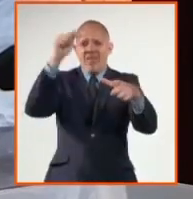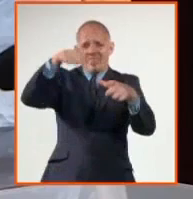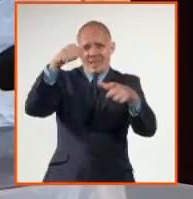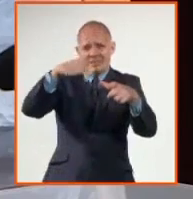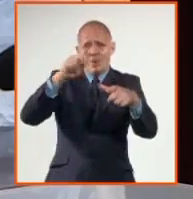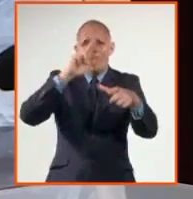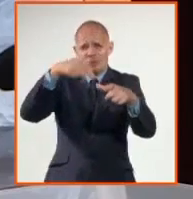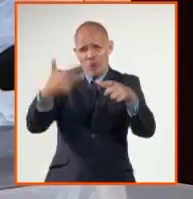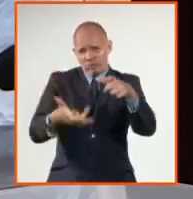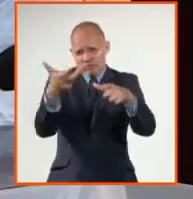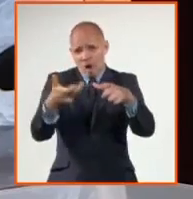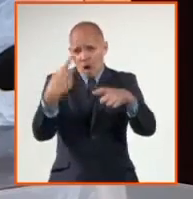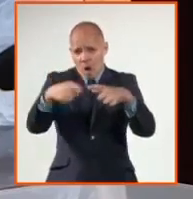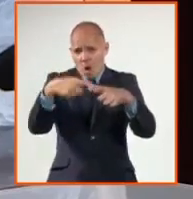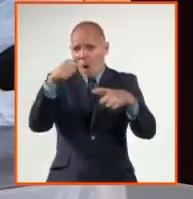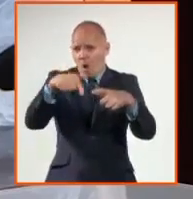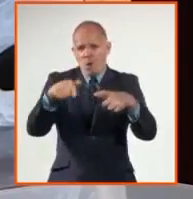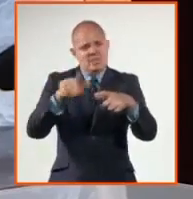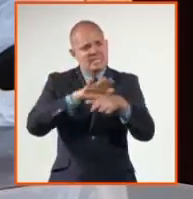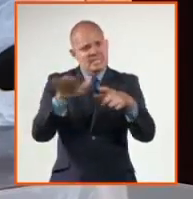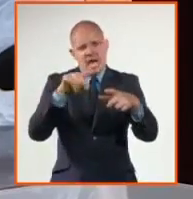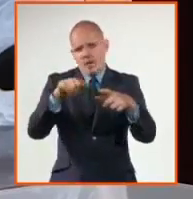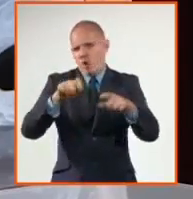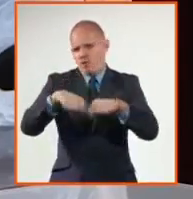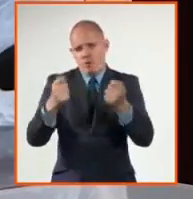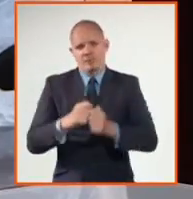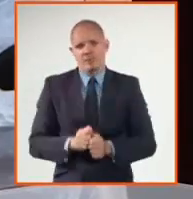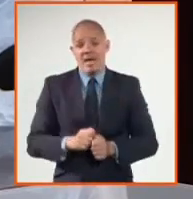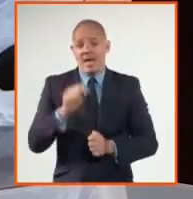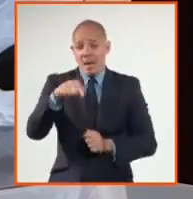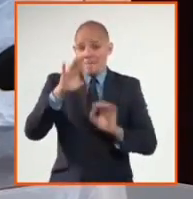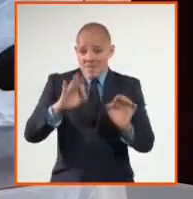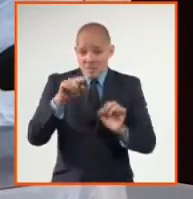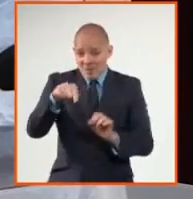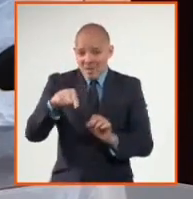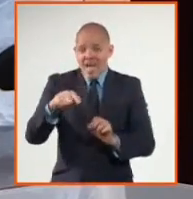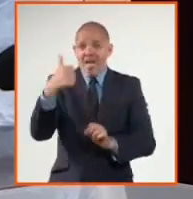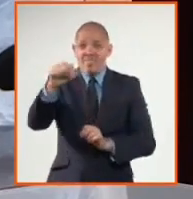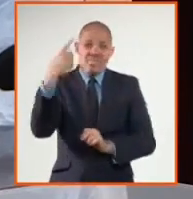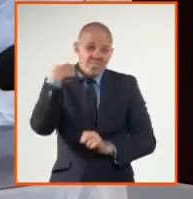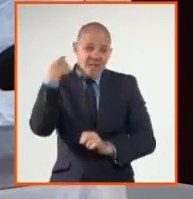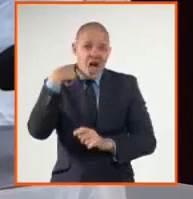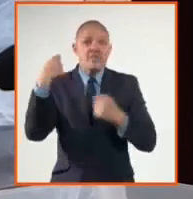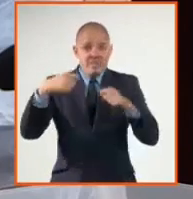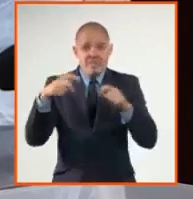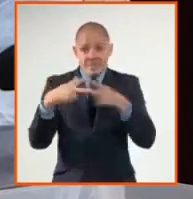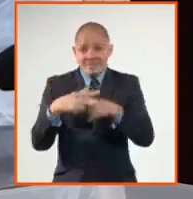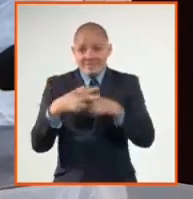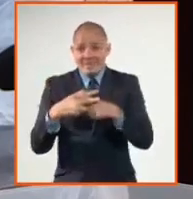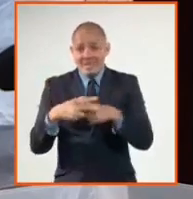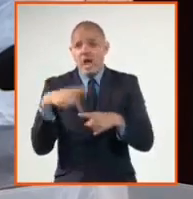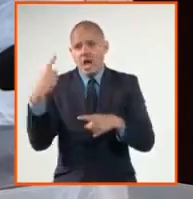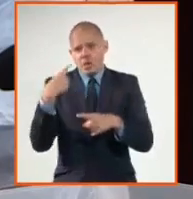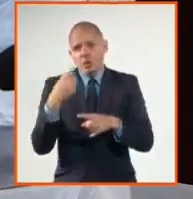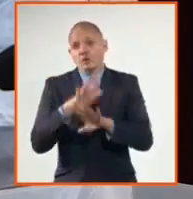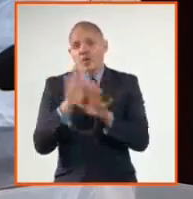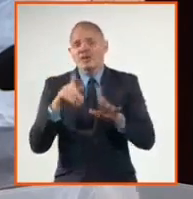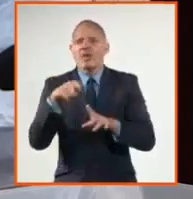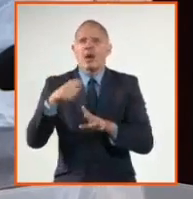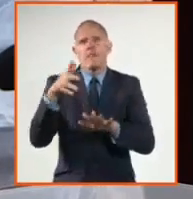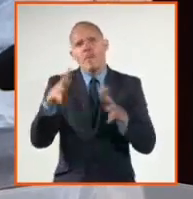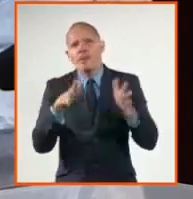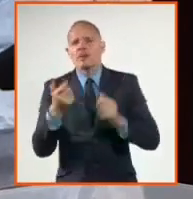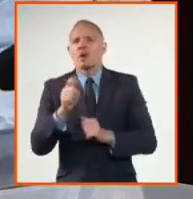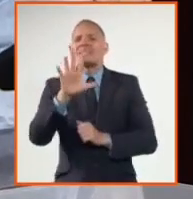ponerle el servicio seguro que hace más diez años que le corresponde en su mantenimiento capital tenemos violados dos ciclos de mantenimiento